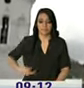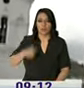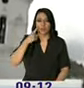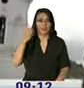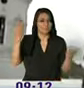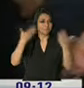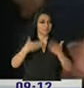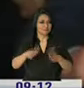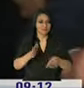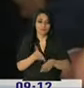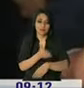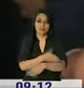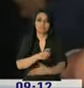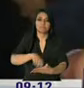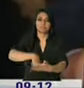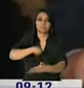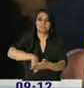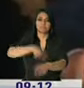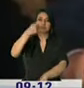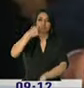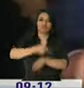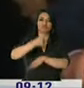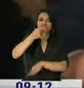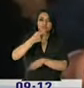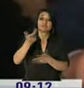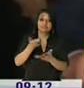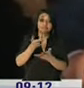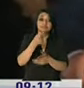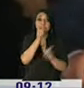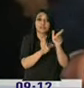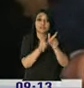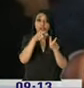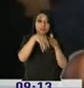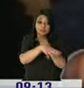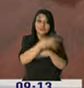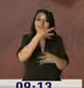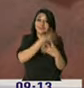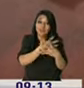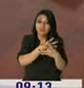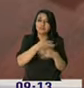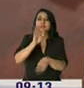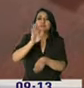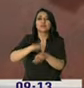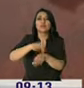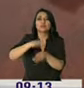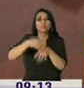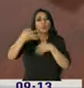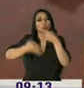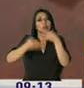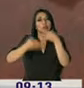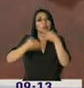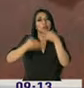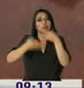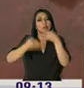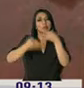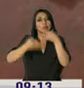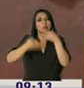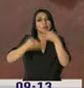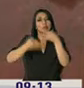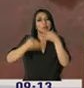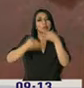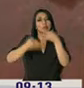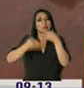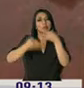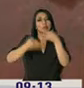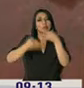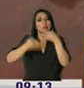Rafael Correa firmó un decreto ejecutivo que otorga la libertad a personas que fueron sentenciadas por el delito de tráfico de sustancias.